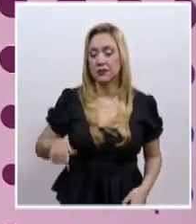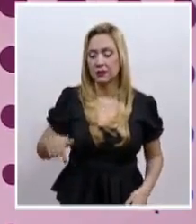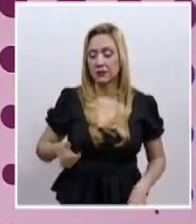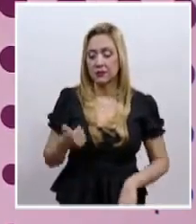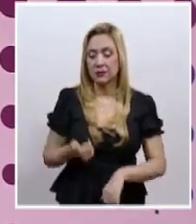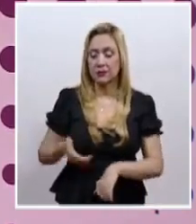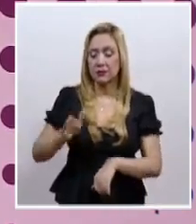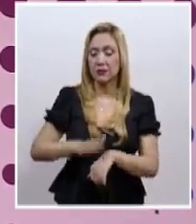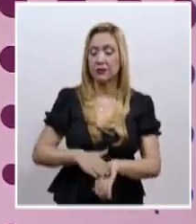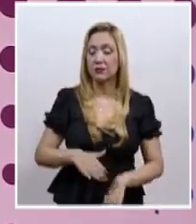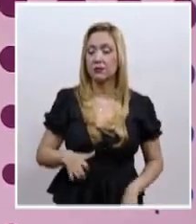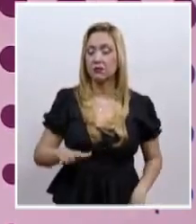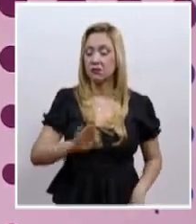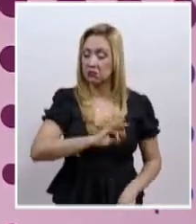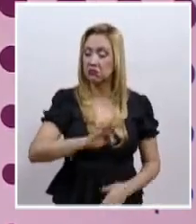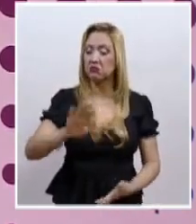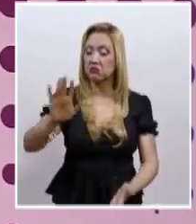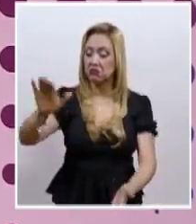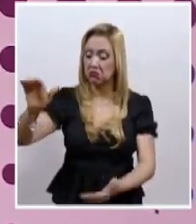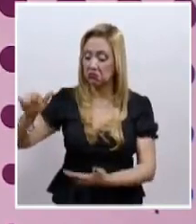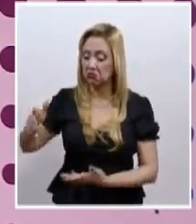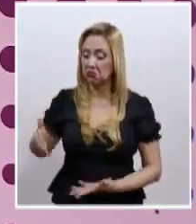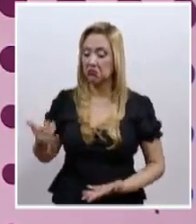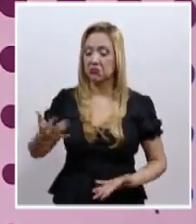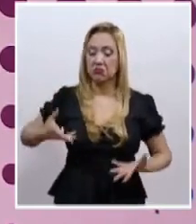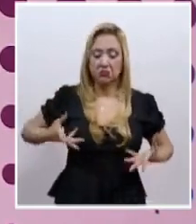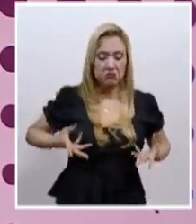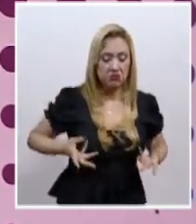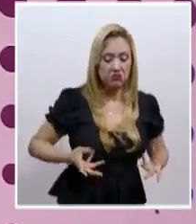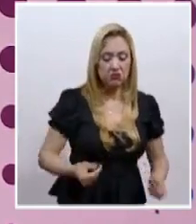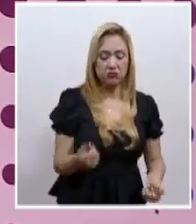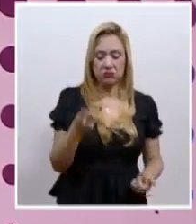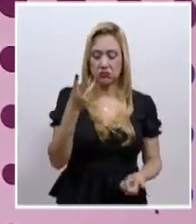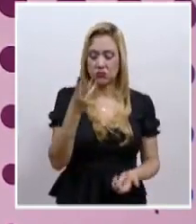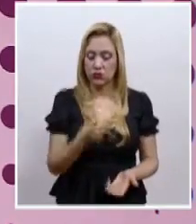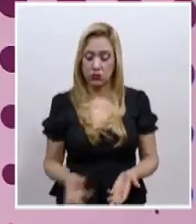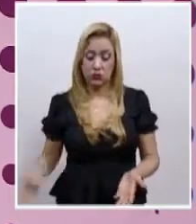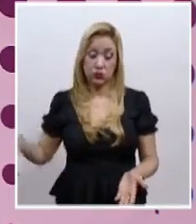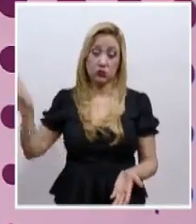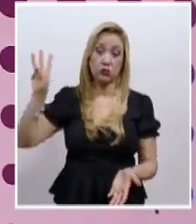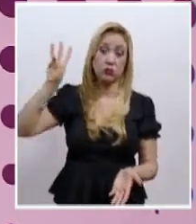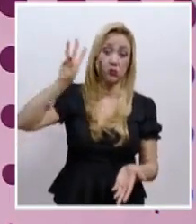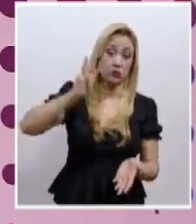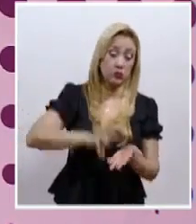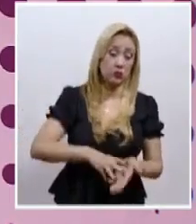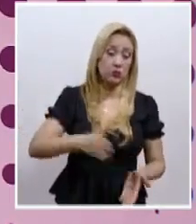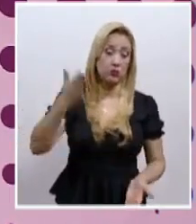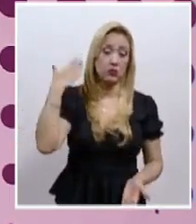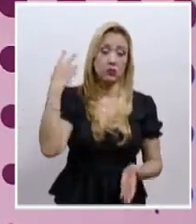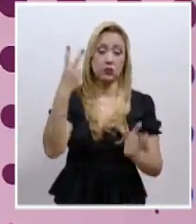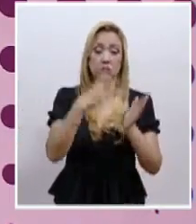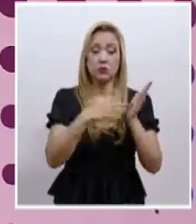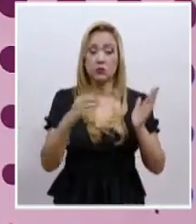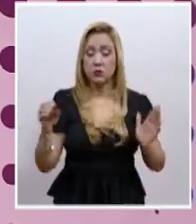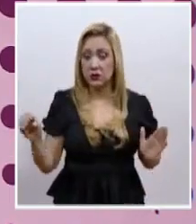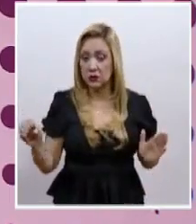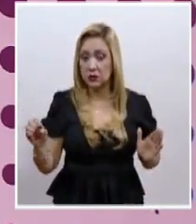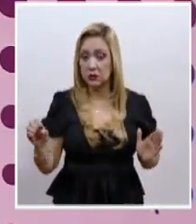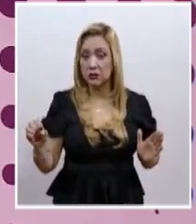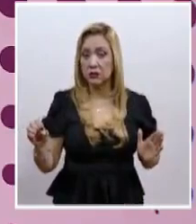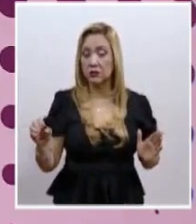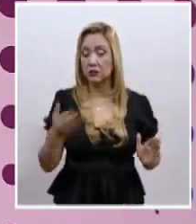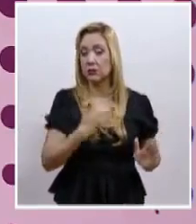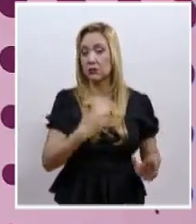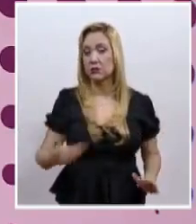administración tiene capacidad de recaudar y de gastar 3 veces más que lo que gastábamos a finales del año 2000, digamos, en el